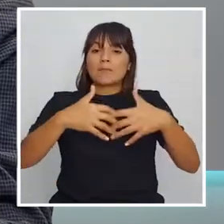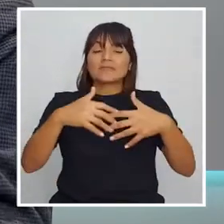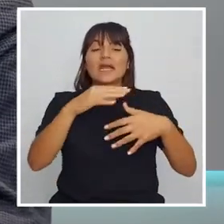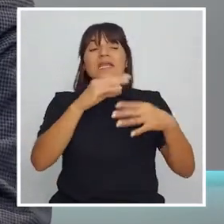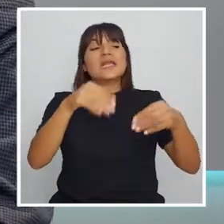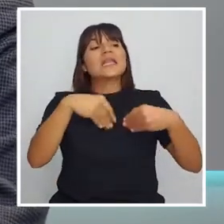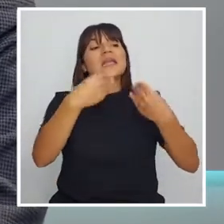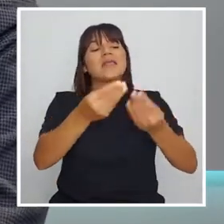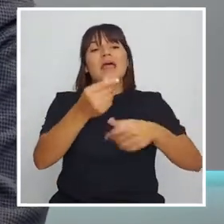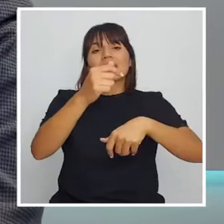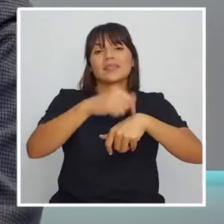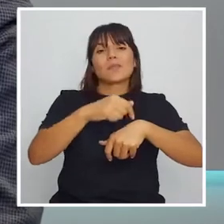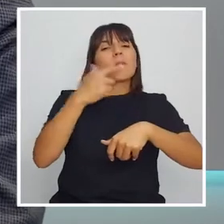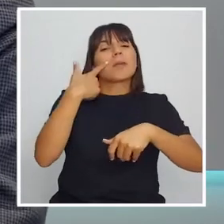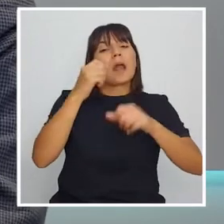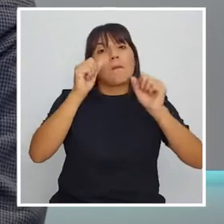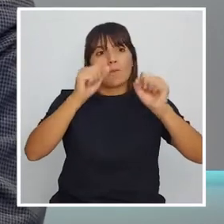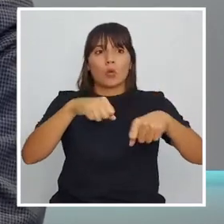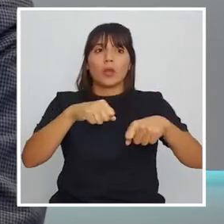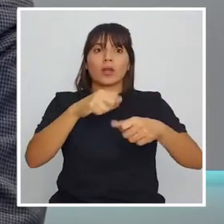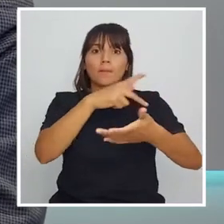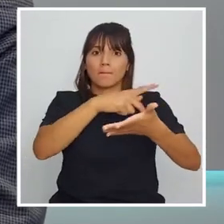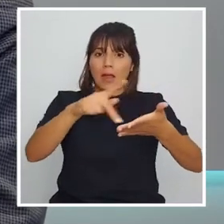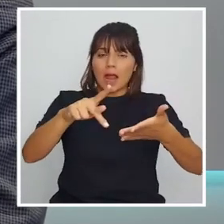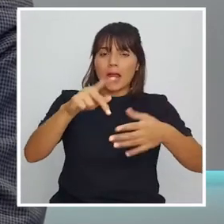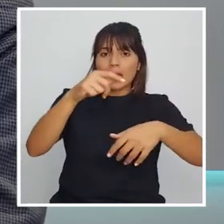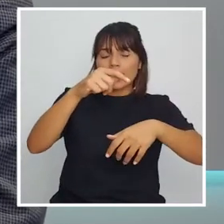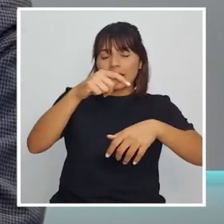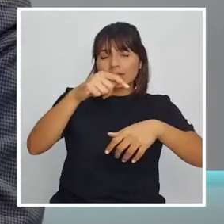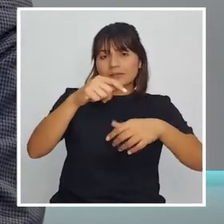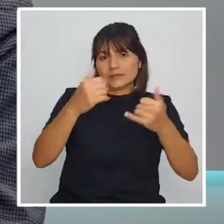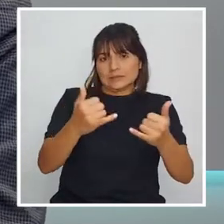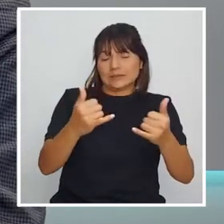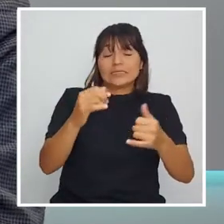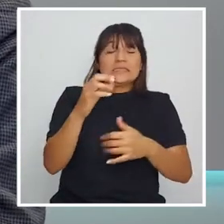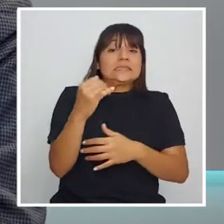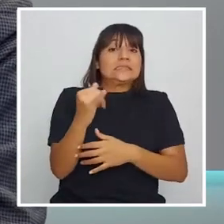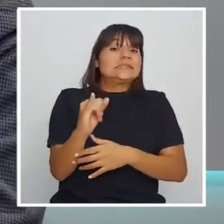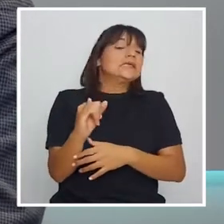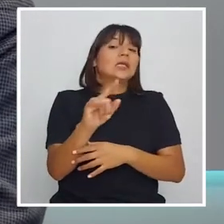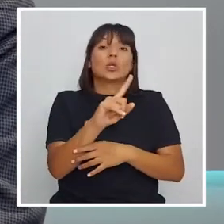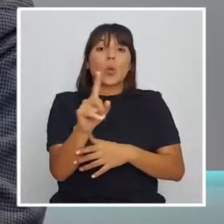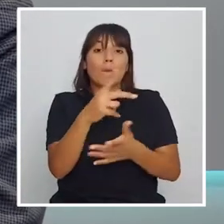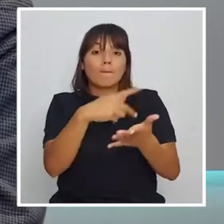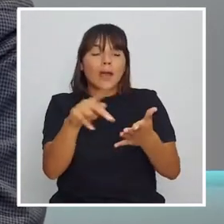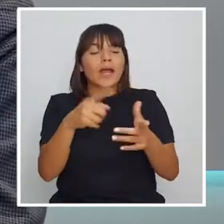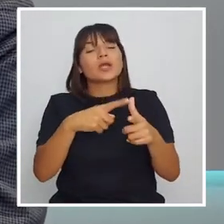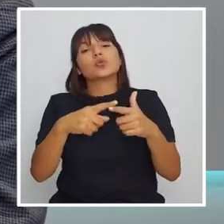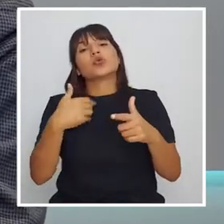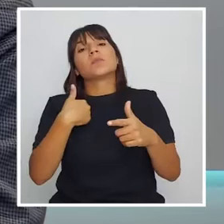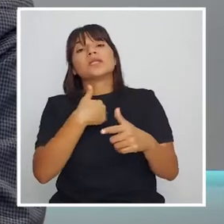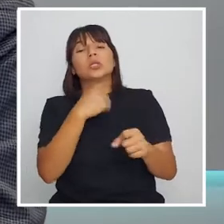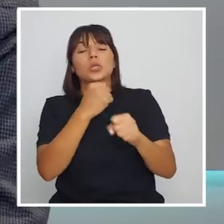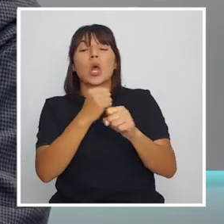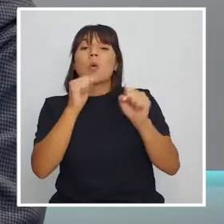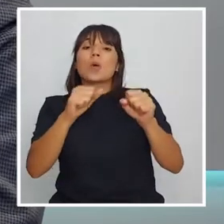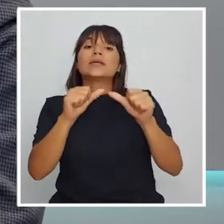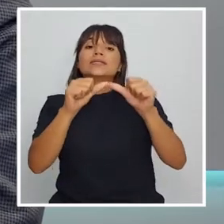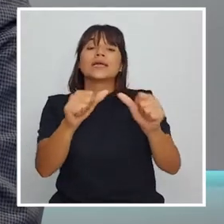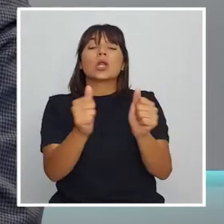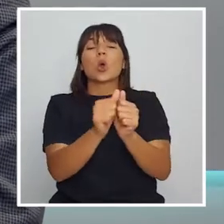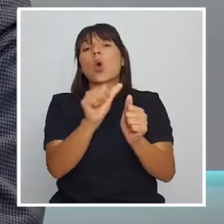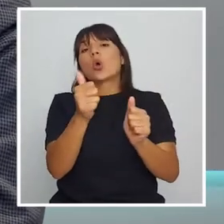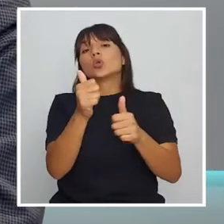ponerse al día, y si no, puede el Ministerio de Trabajo seguir con otros procedimientos legales para